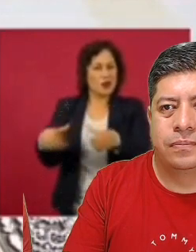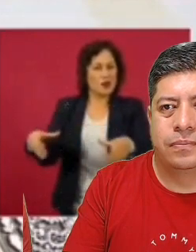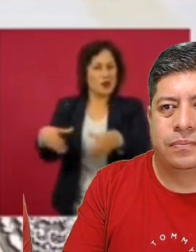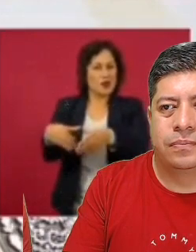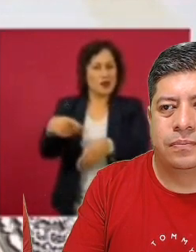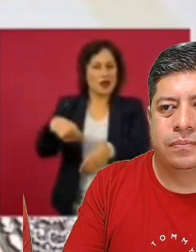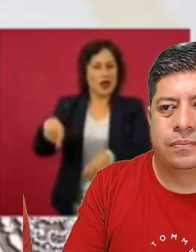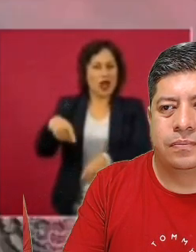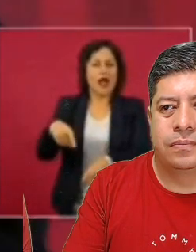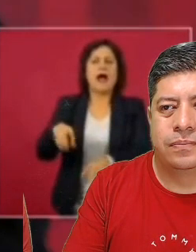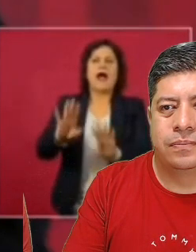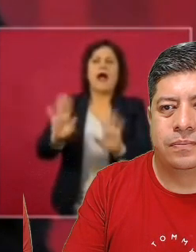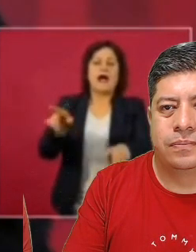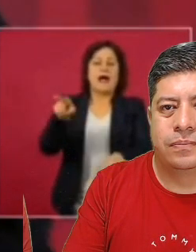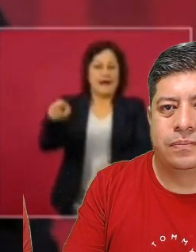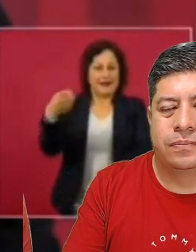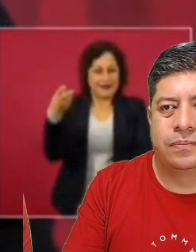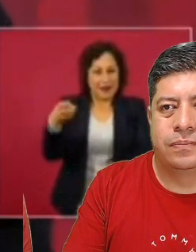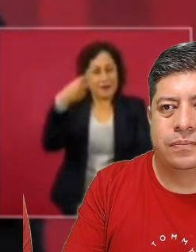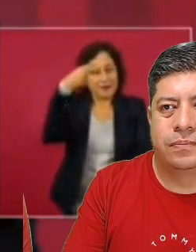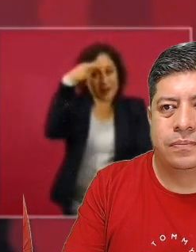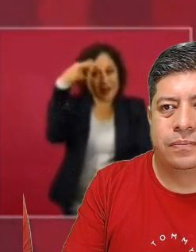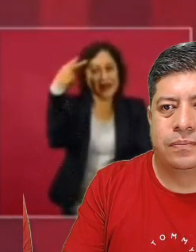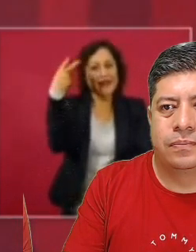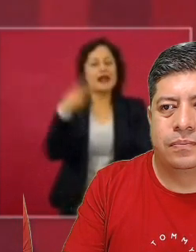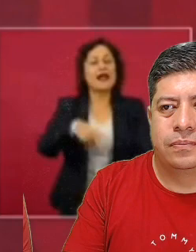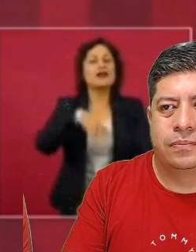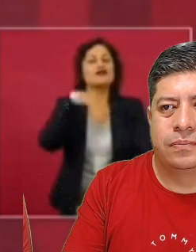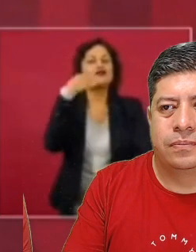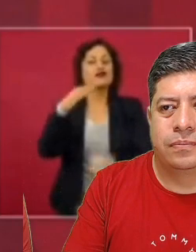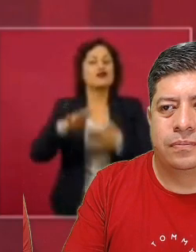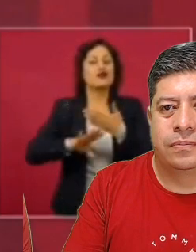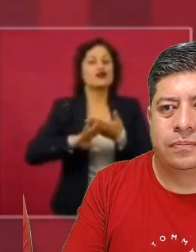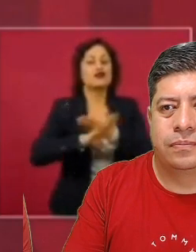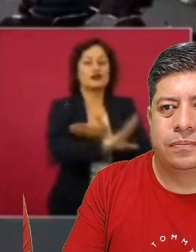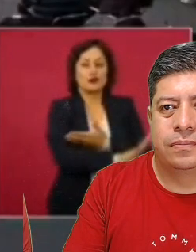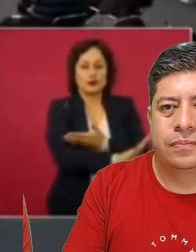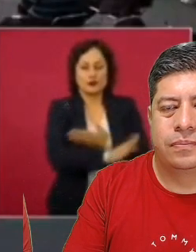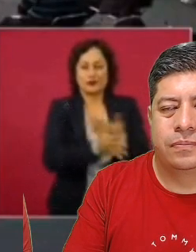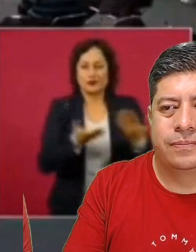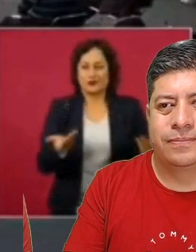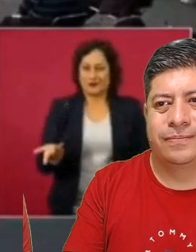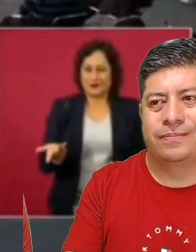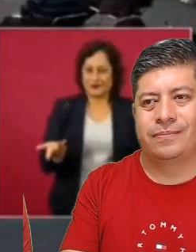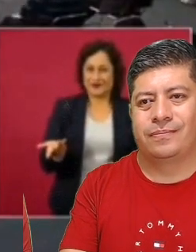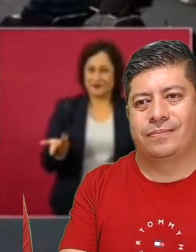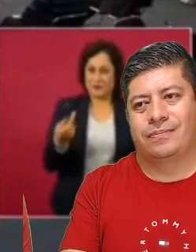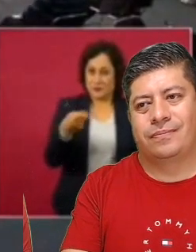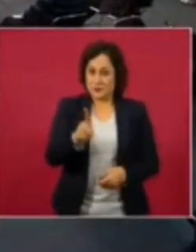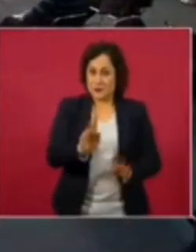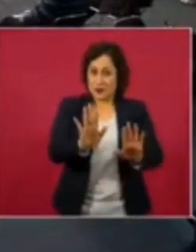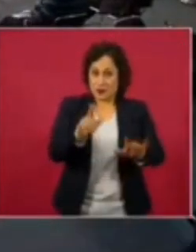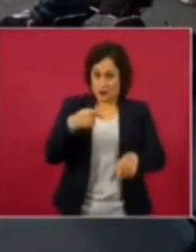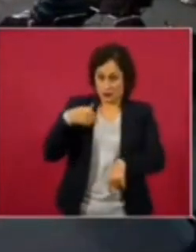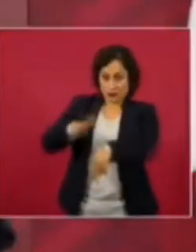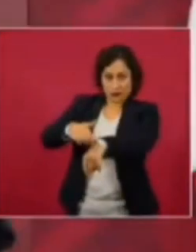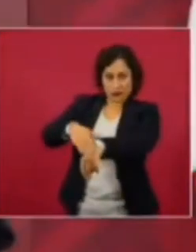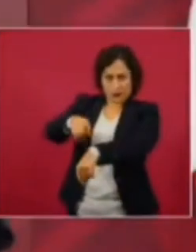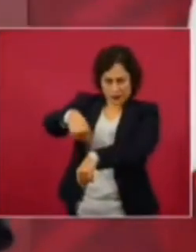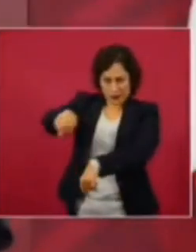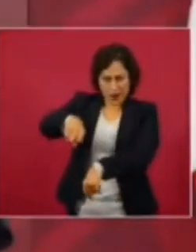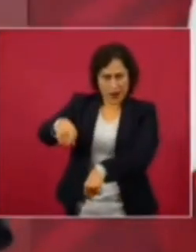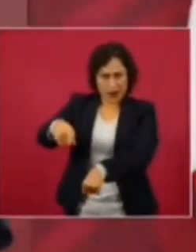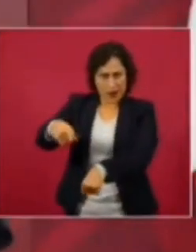contra la corrupción pero a ver les pregunto a ellos